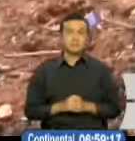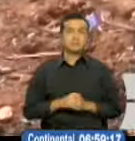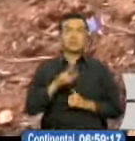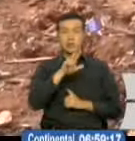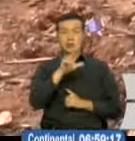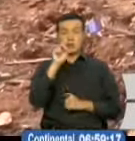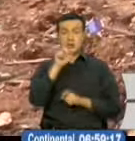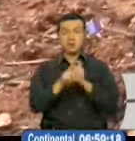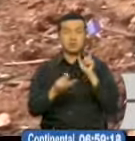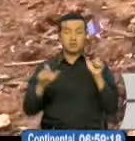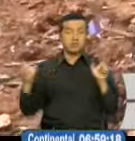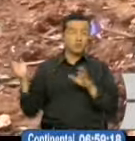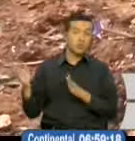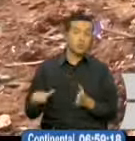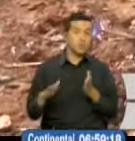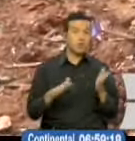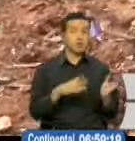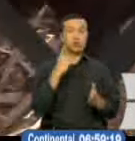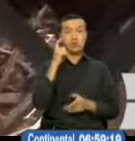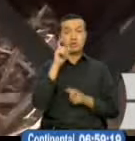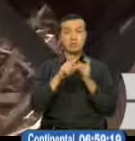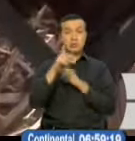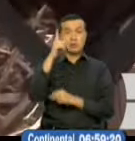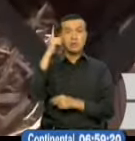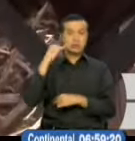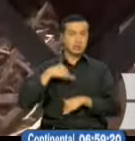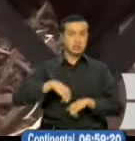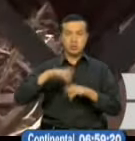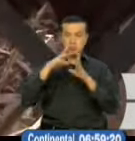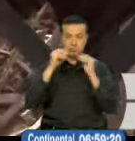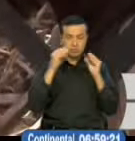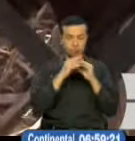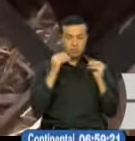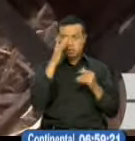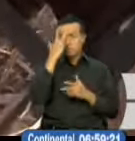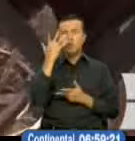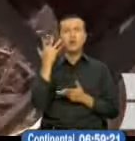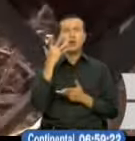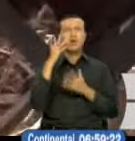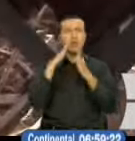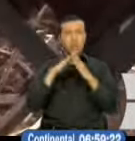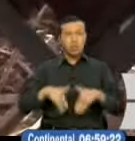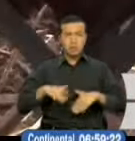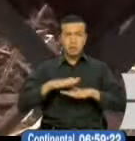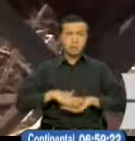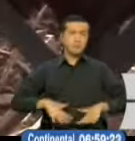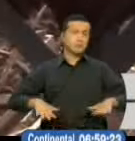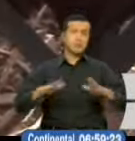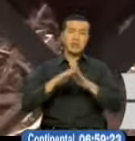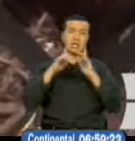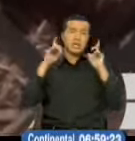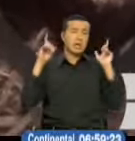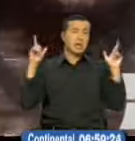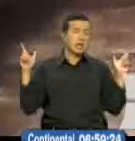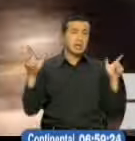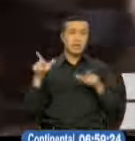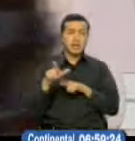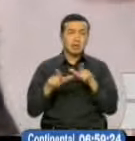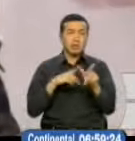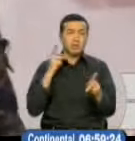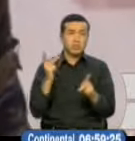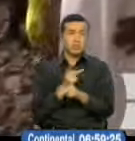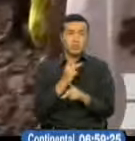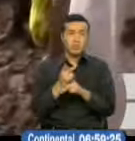30 se elevó el número de muertos y 11 personas continúan desaparecidas tras el colapso de una enorme montaña de desperdicios el